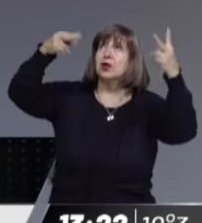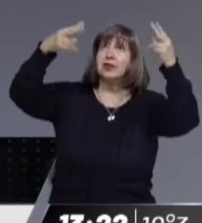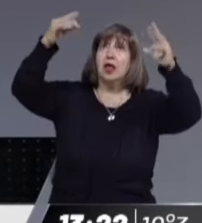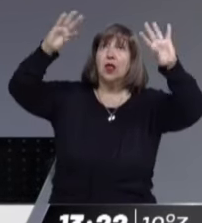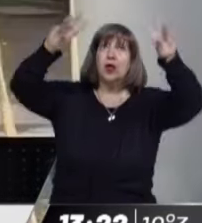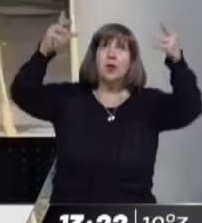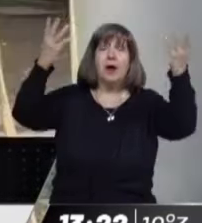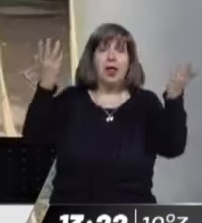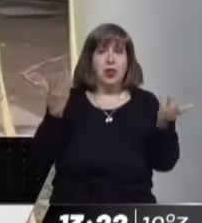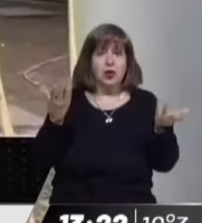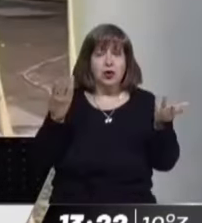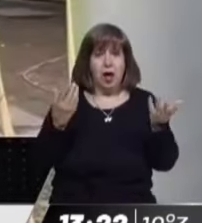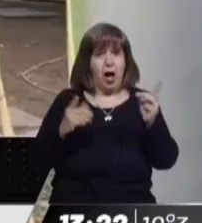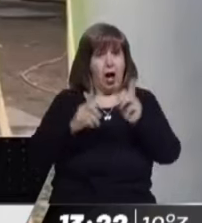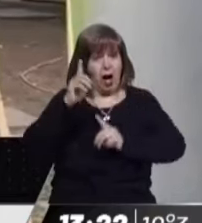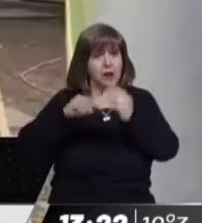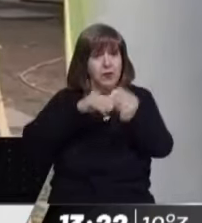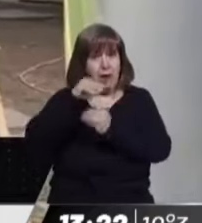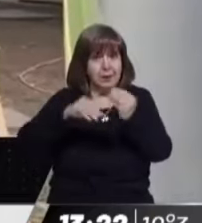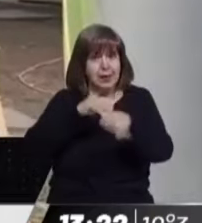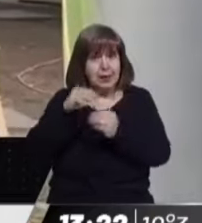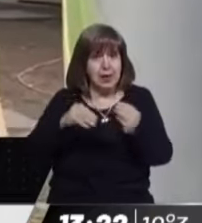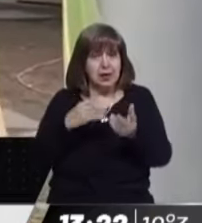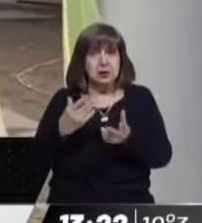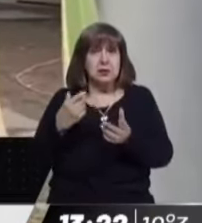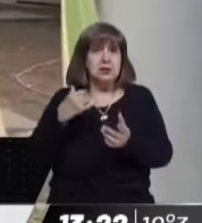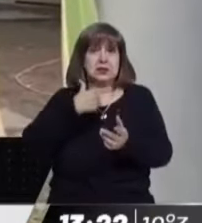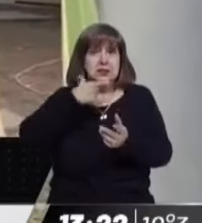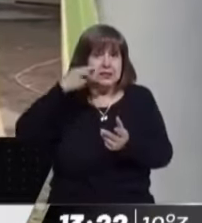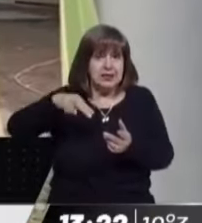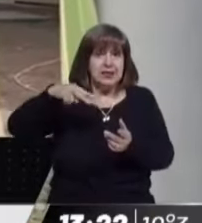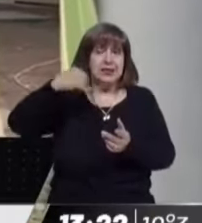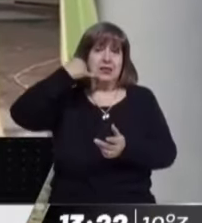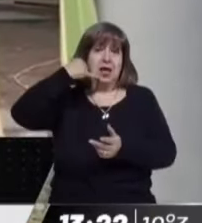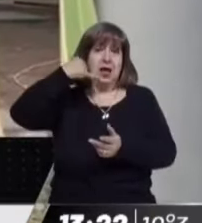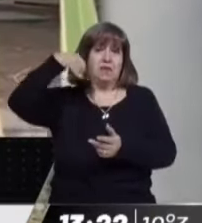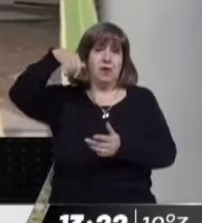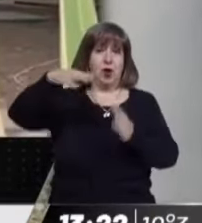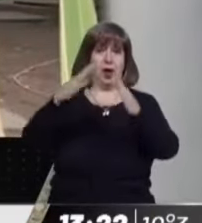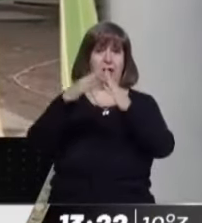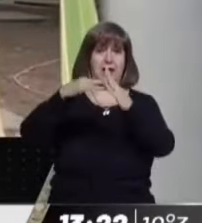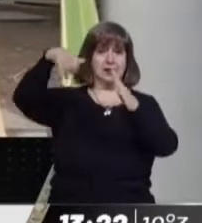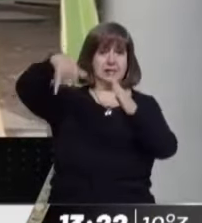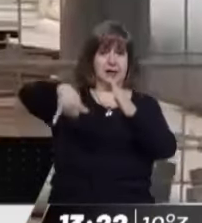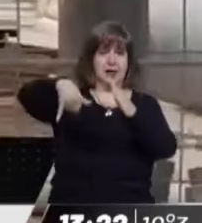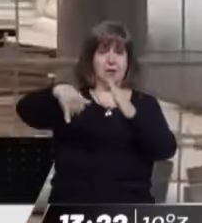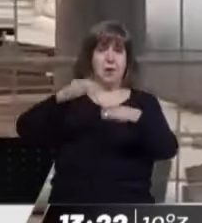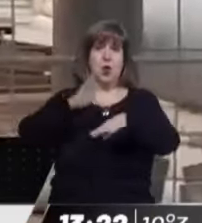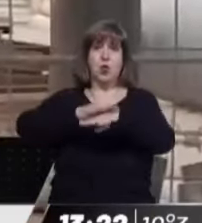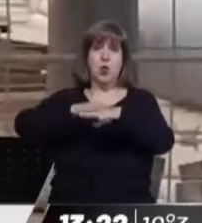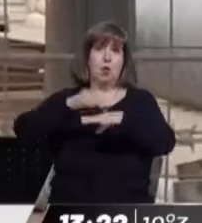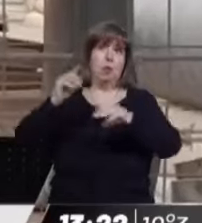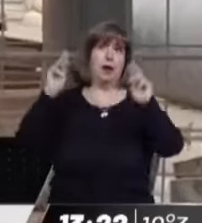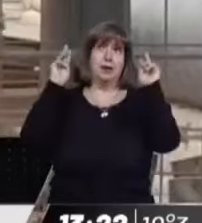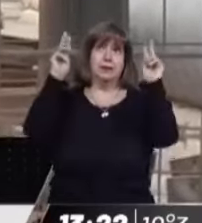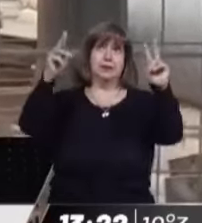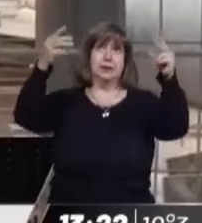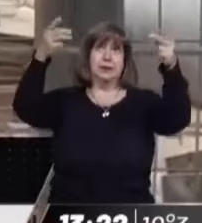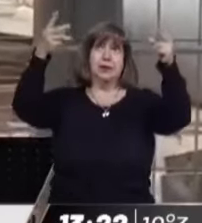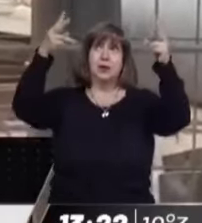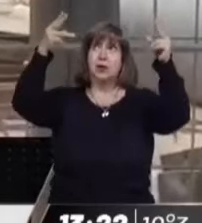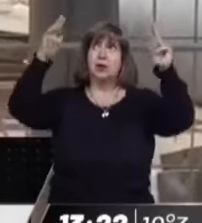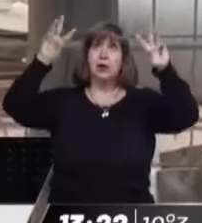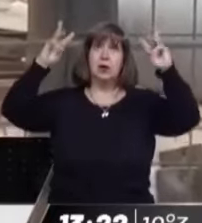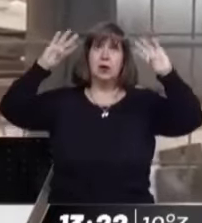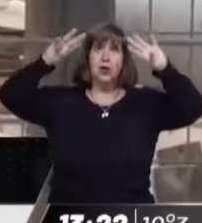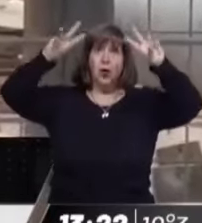todo ha cambiado pero muchísimas familias desde tiempo atrás se han quedado sin este servicio producto de estos inadaptados que van roban el cable van y lo venden no